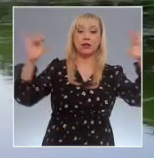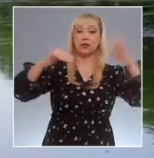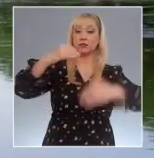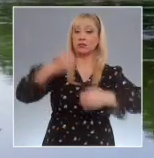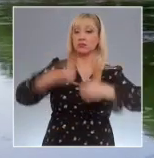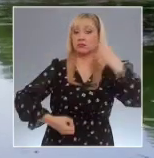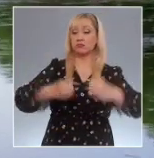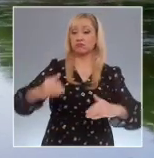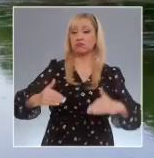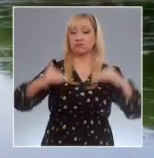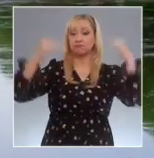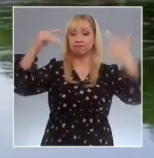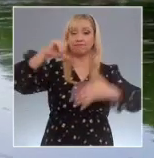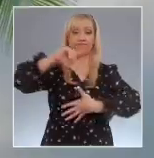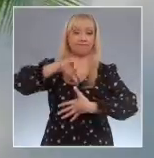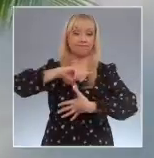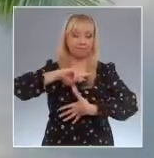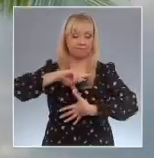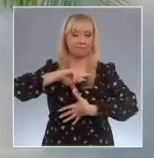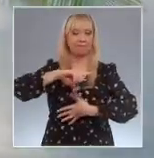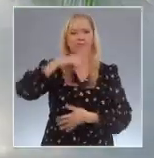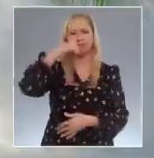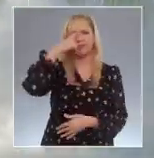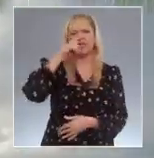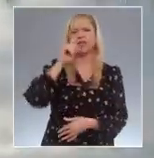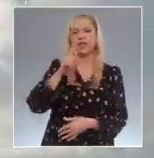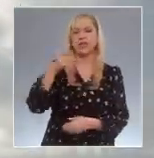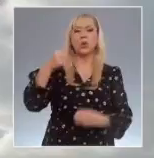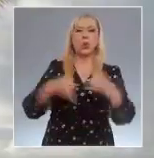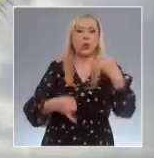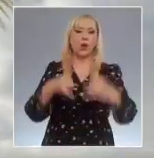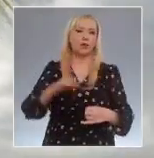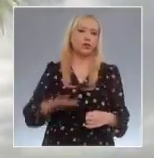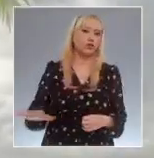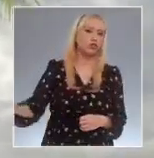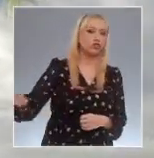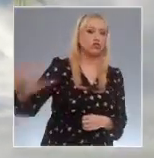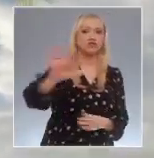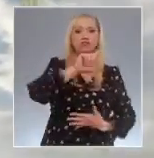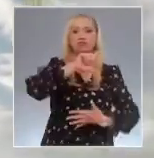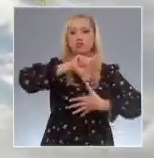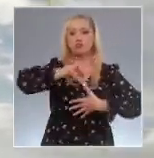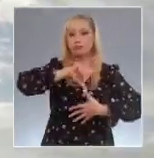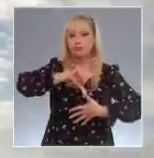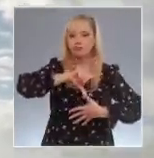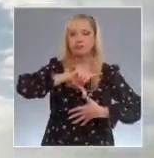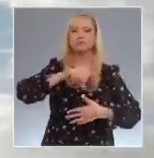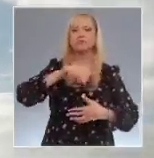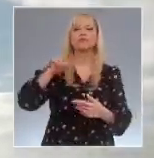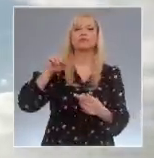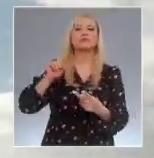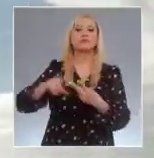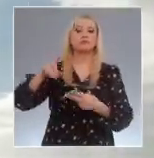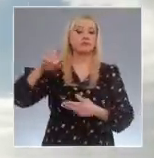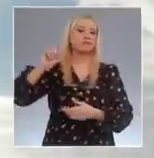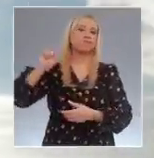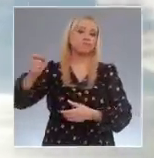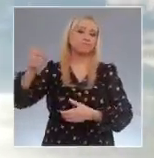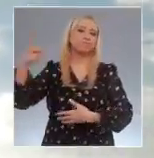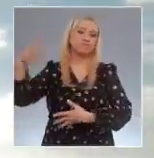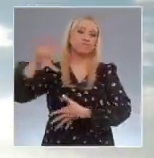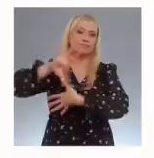Latina. Encuentro en el que las y los jueces constitucionales de América Latina, de la Corte Interamericana de Derechos Humanos y del